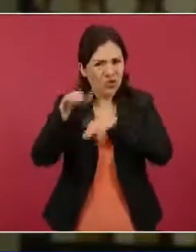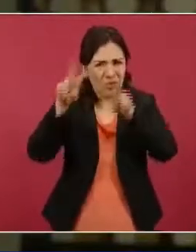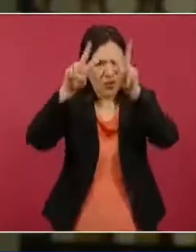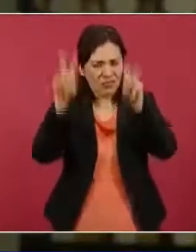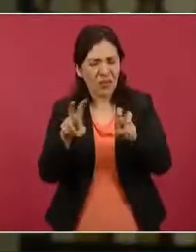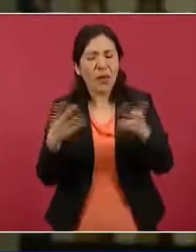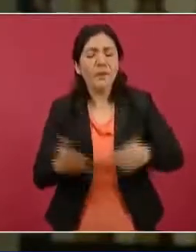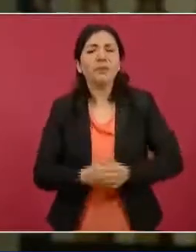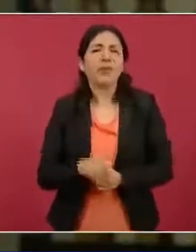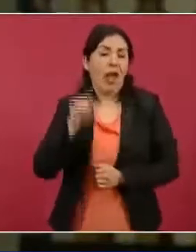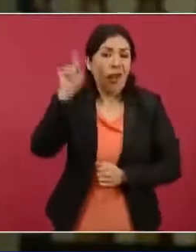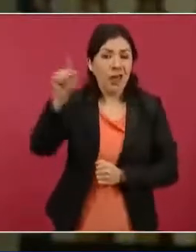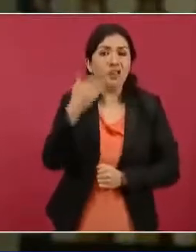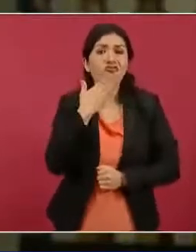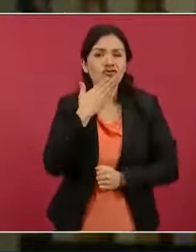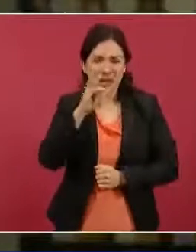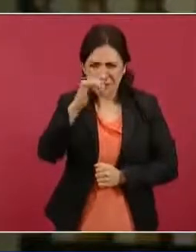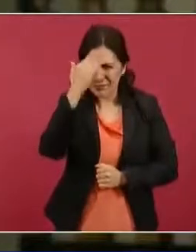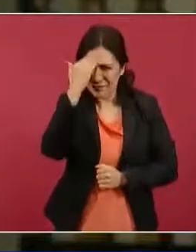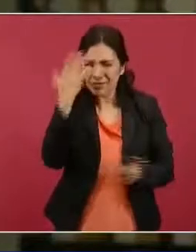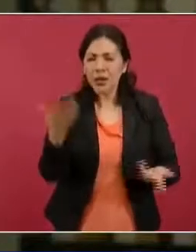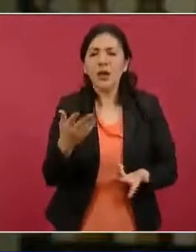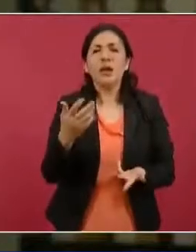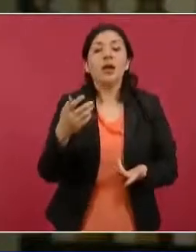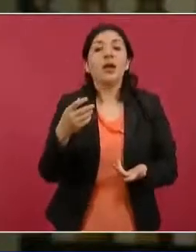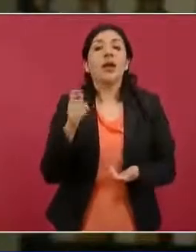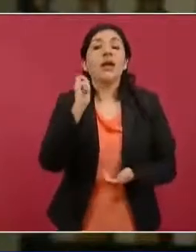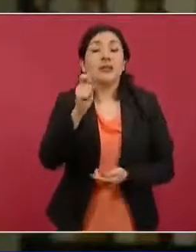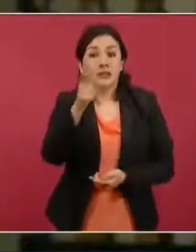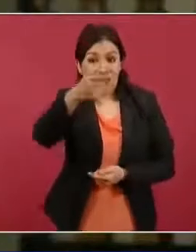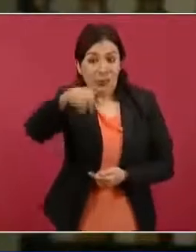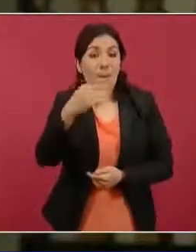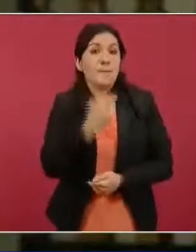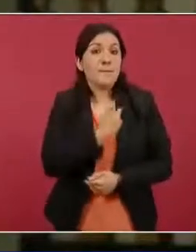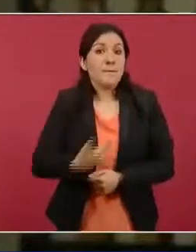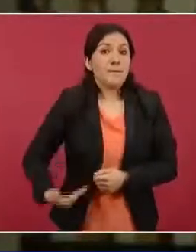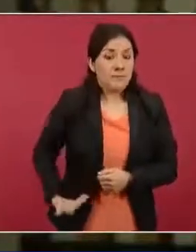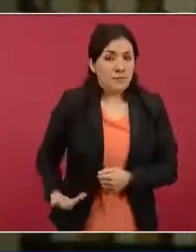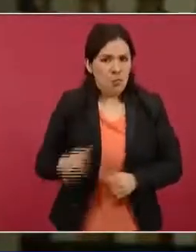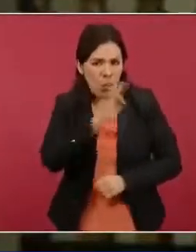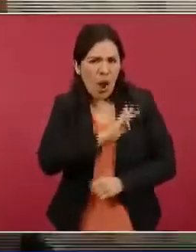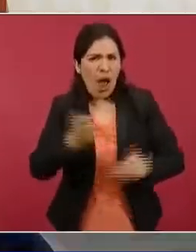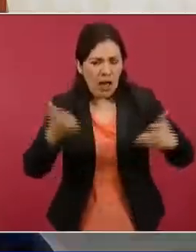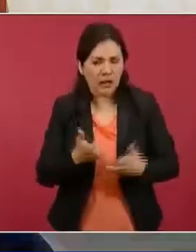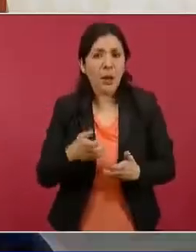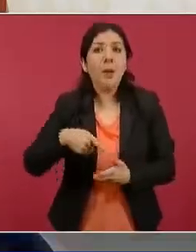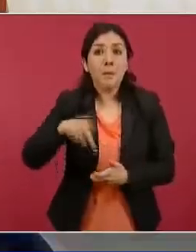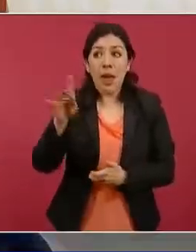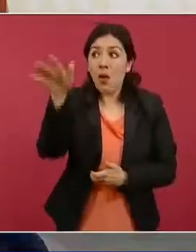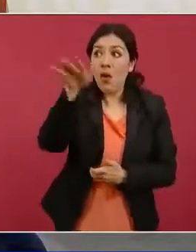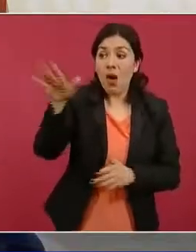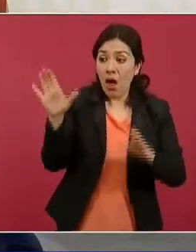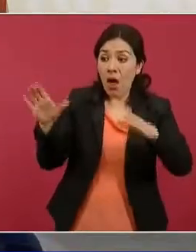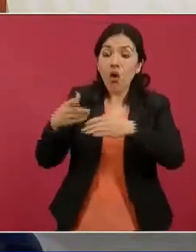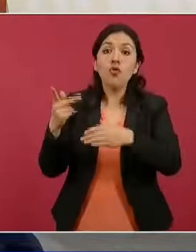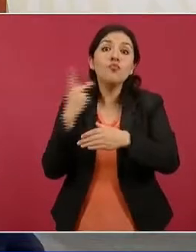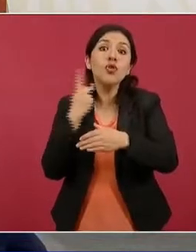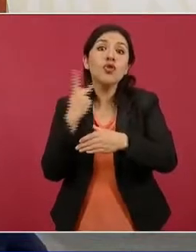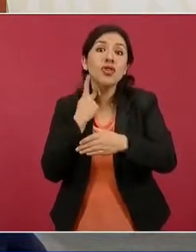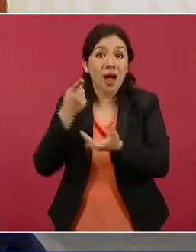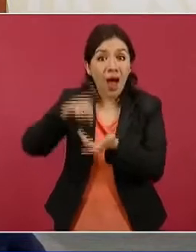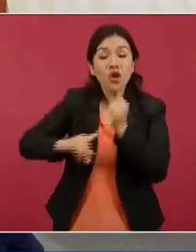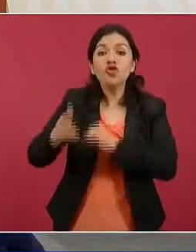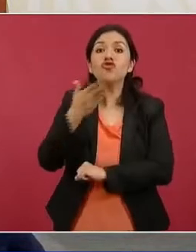bueno, en Sonora sabemos que más allá del poder presidencial, la clase política de Sonora también está manchada por